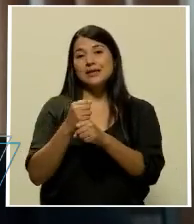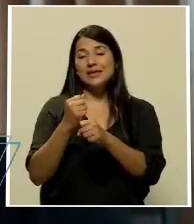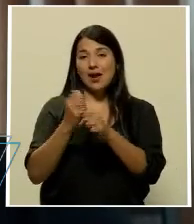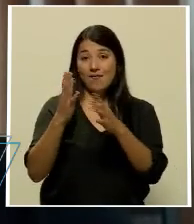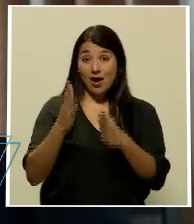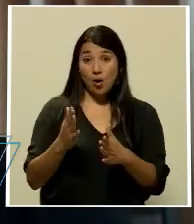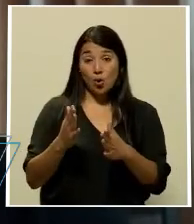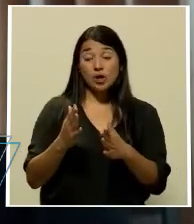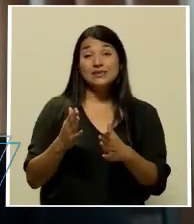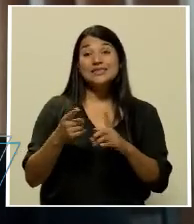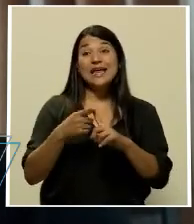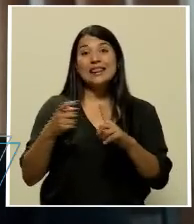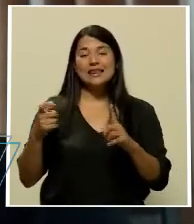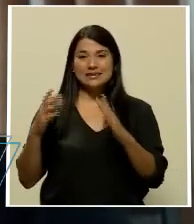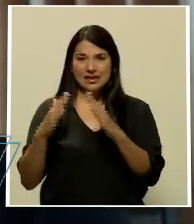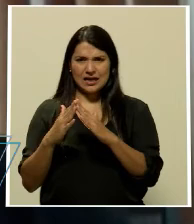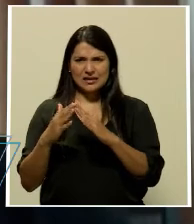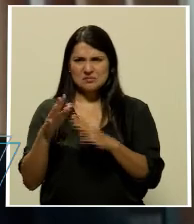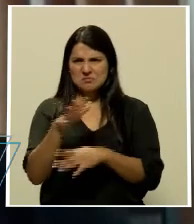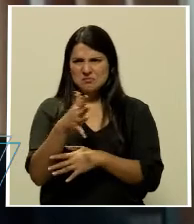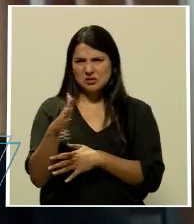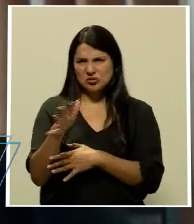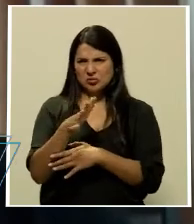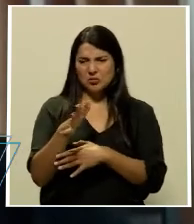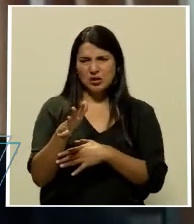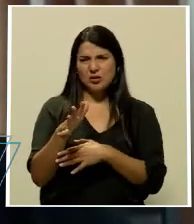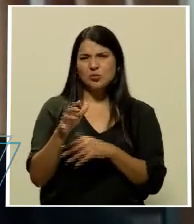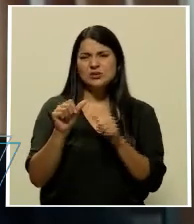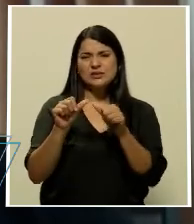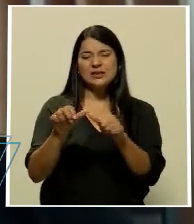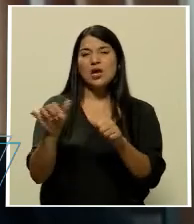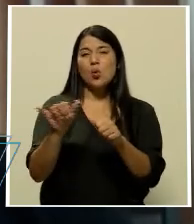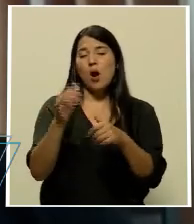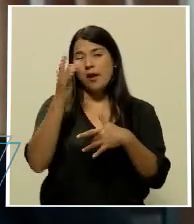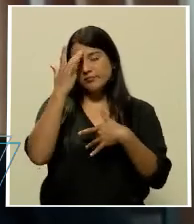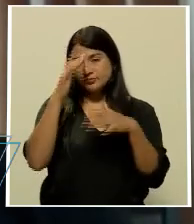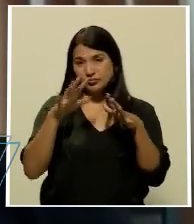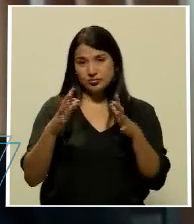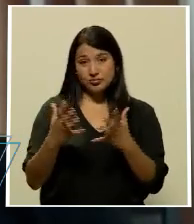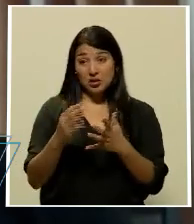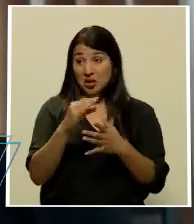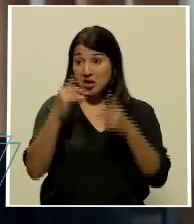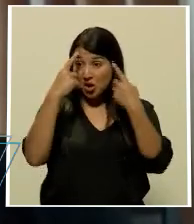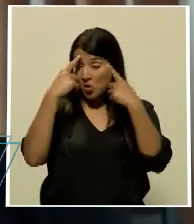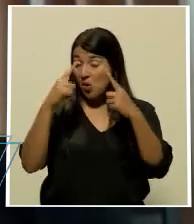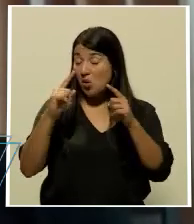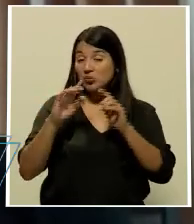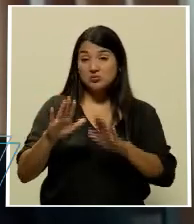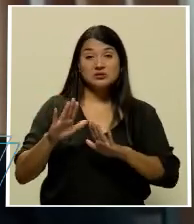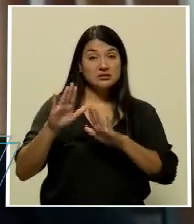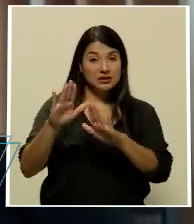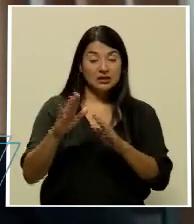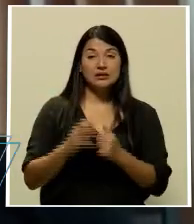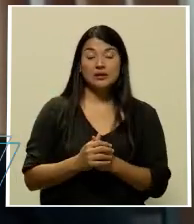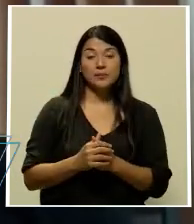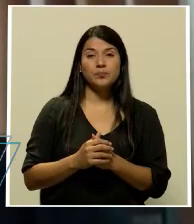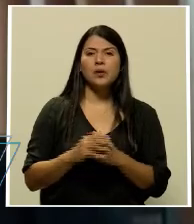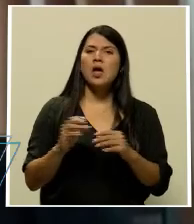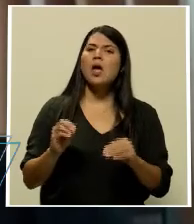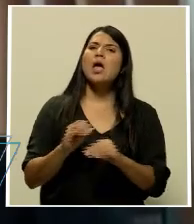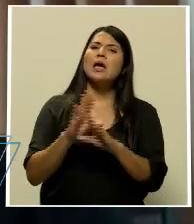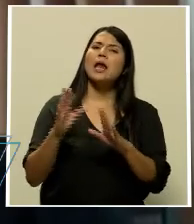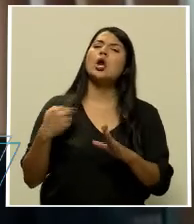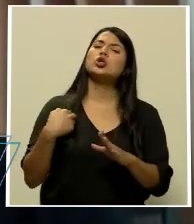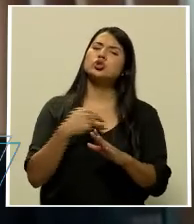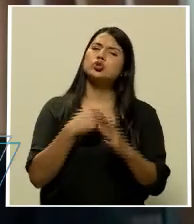en teletrabajo, o lo hemos mantenido en promedio durante el periodo de la pandemia, y los resultados han sido extraordinarios. Por supuesto